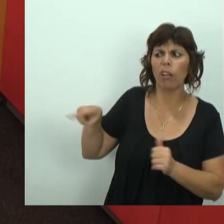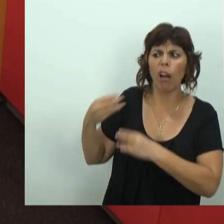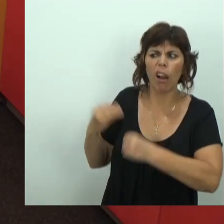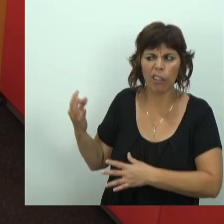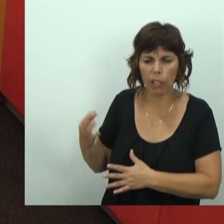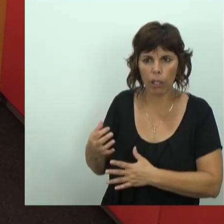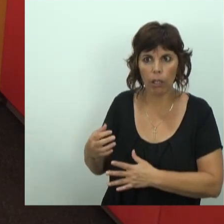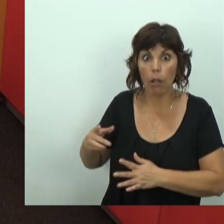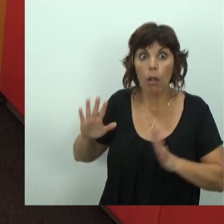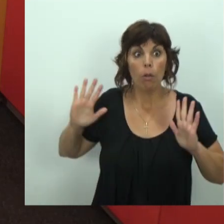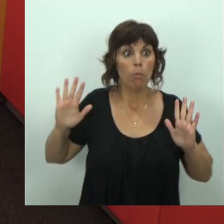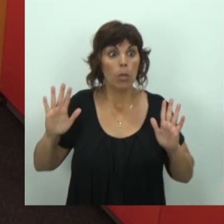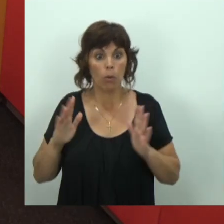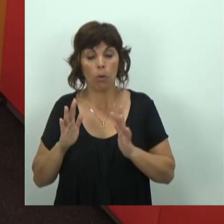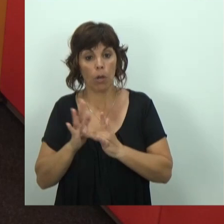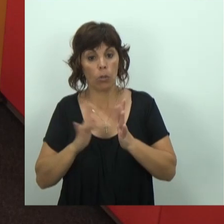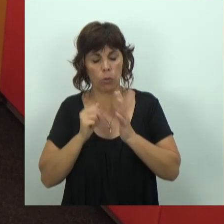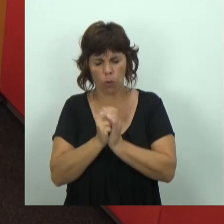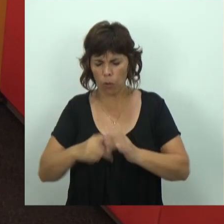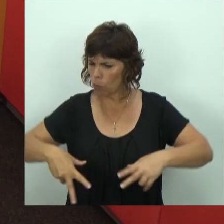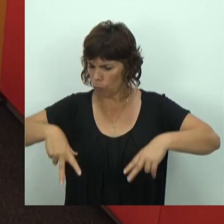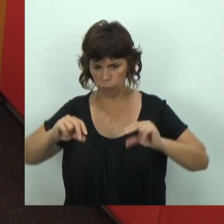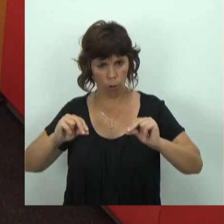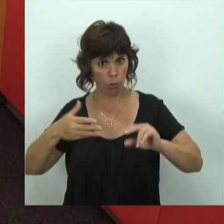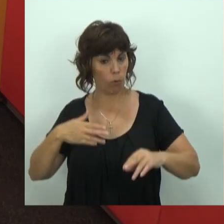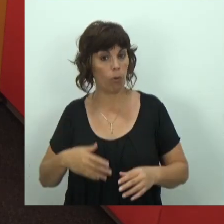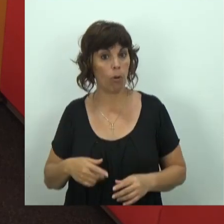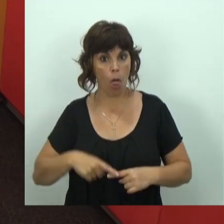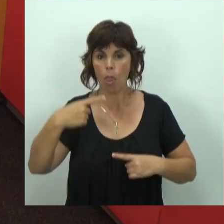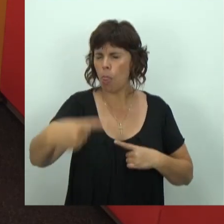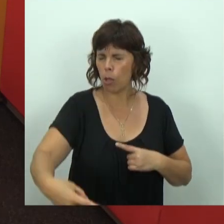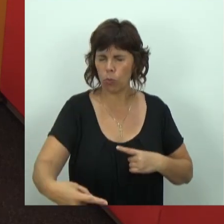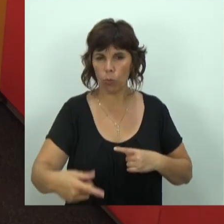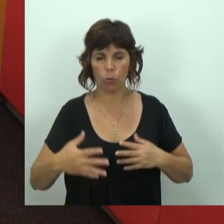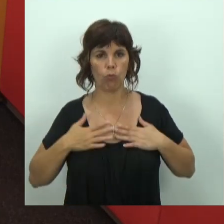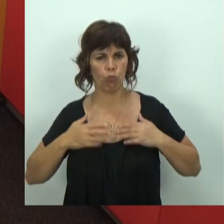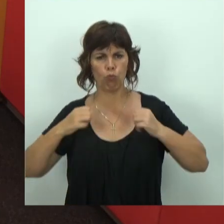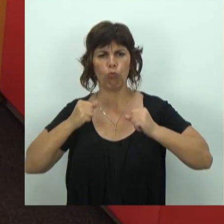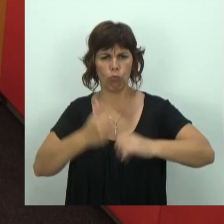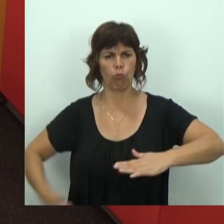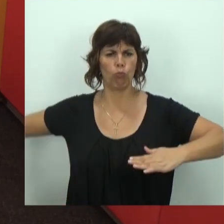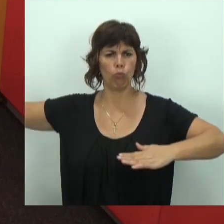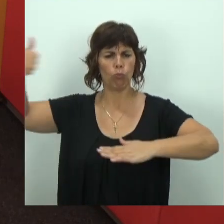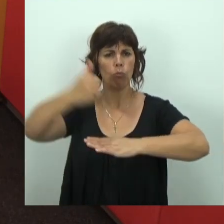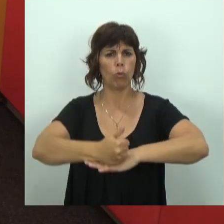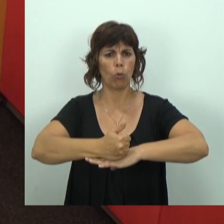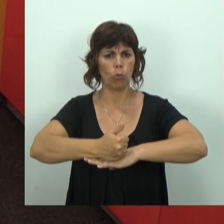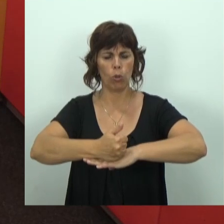tenía una fuerza, tenía una autoridad, tenía un impacto sus palabras,